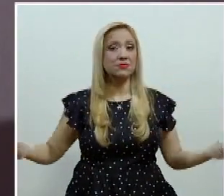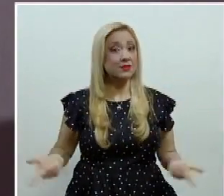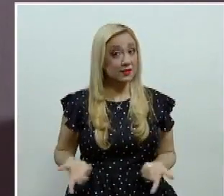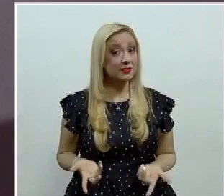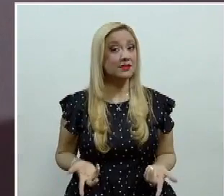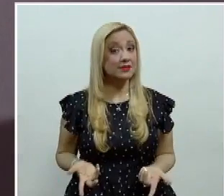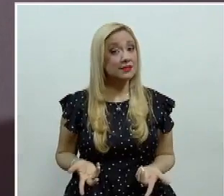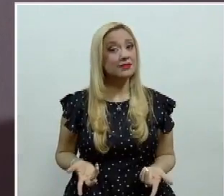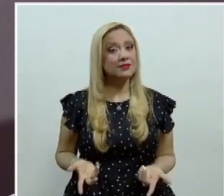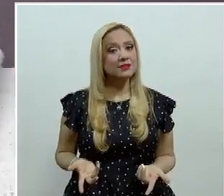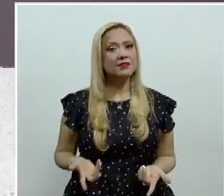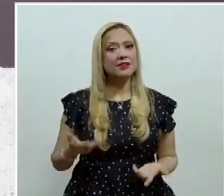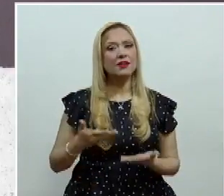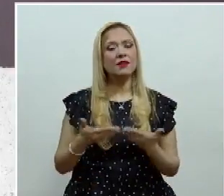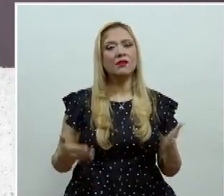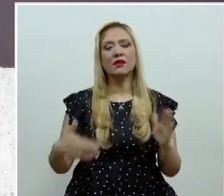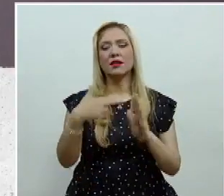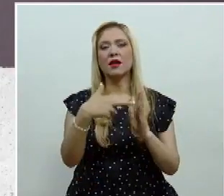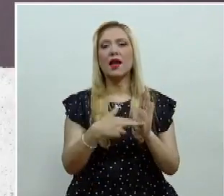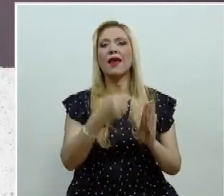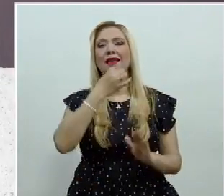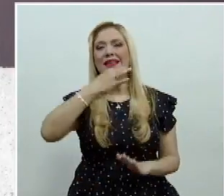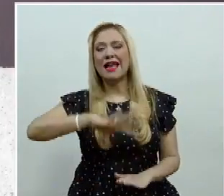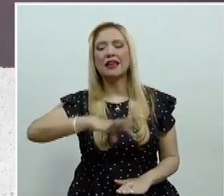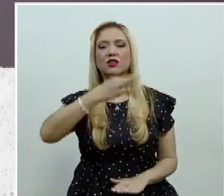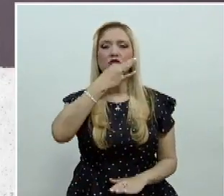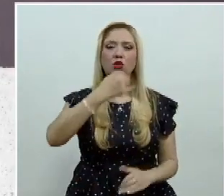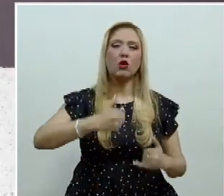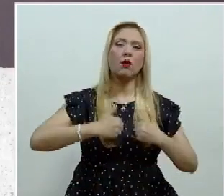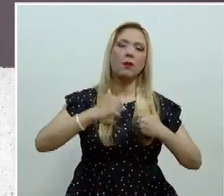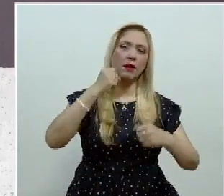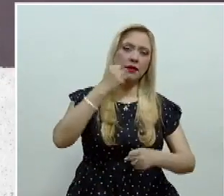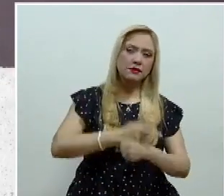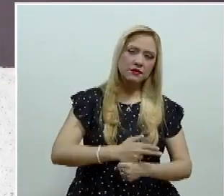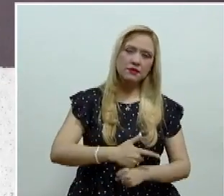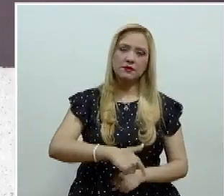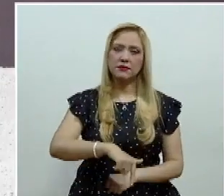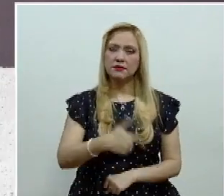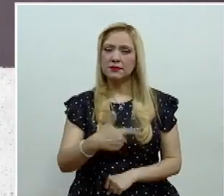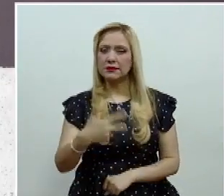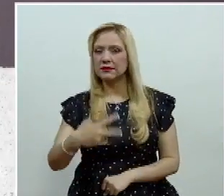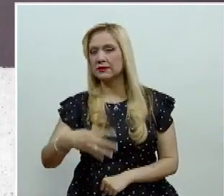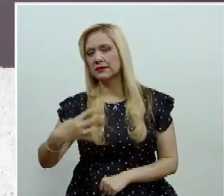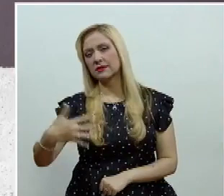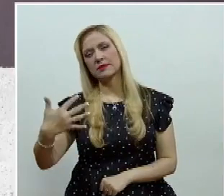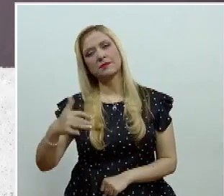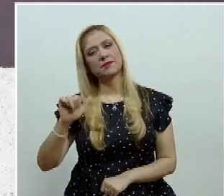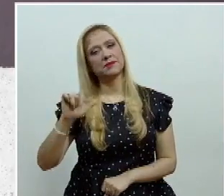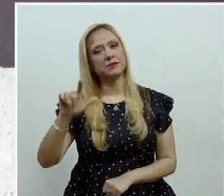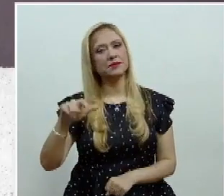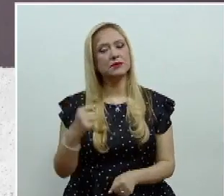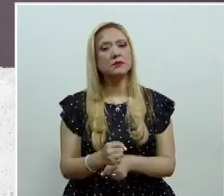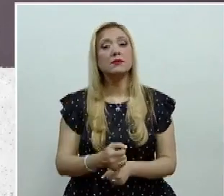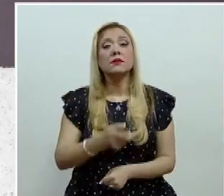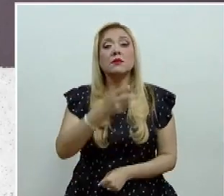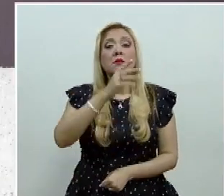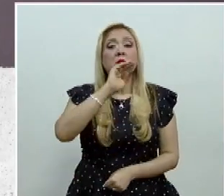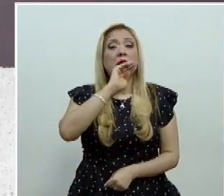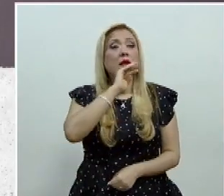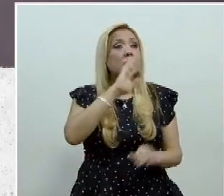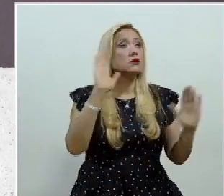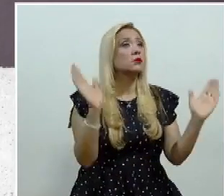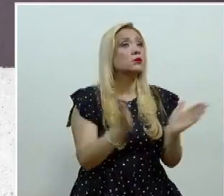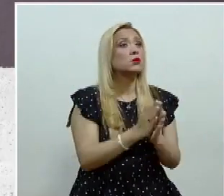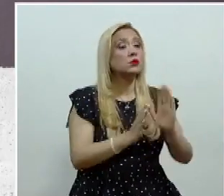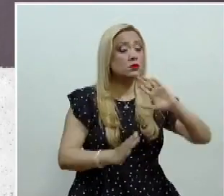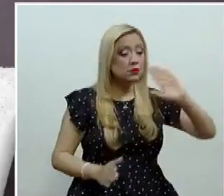existe este protocolo de niñas, niños, adolescentes, víctimas de orfandad feminicida.